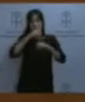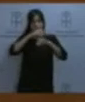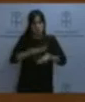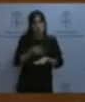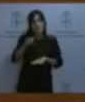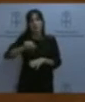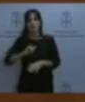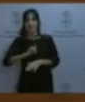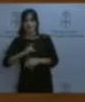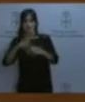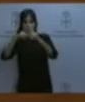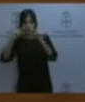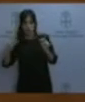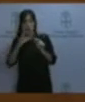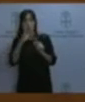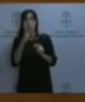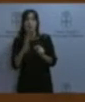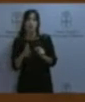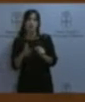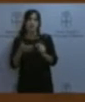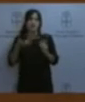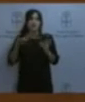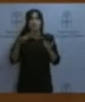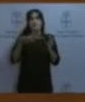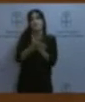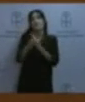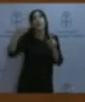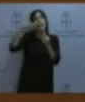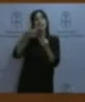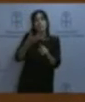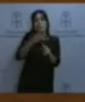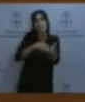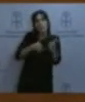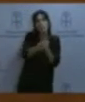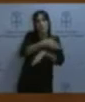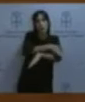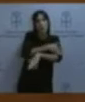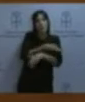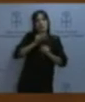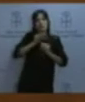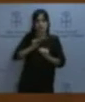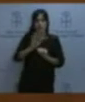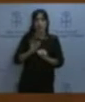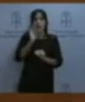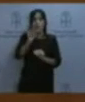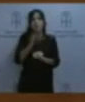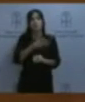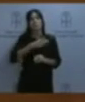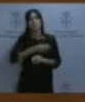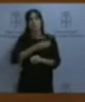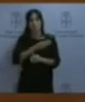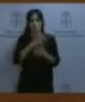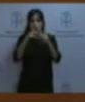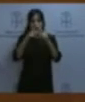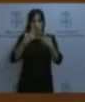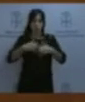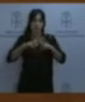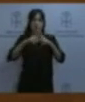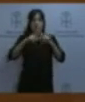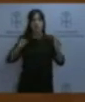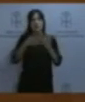asturiana, porque tiene que ser un objetivo prioritario de su gobierno. El patrimonio industrial asturiano supone no solo uno de los conjuntos